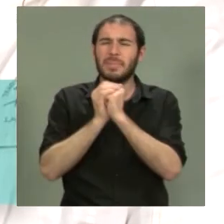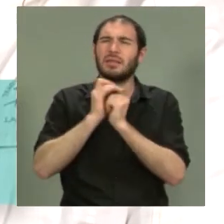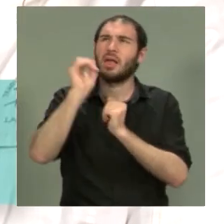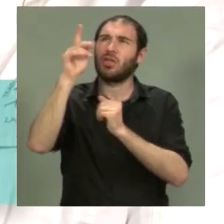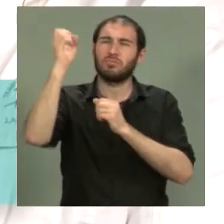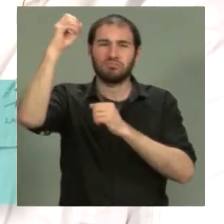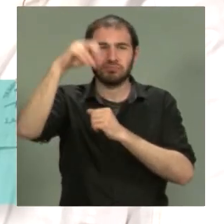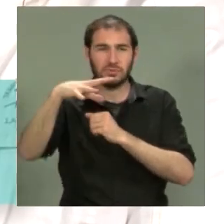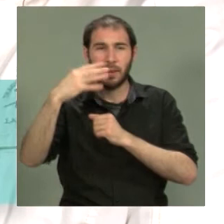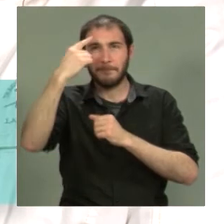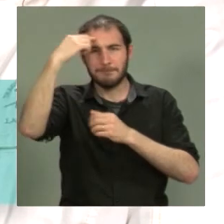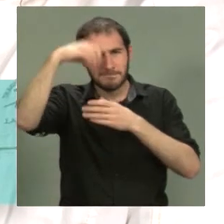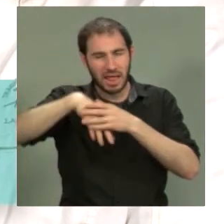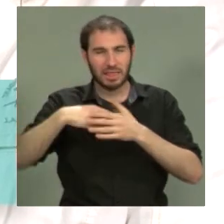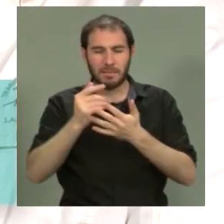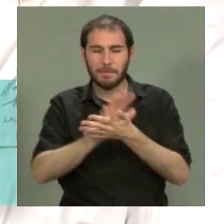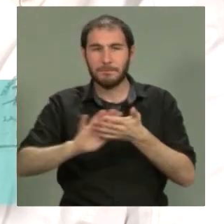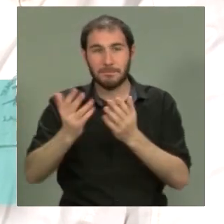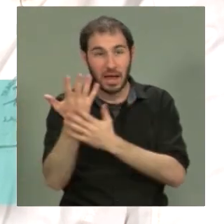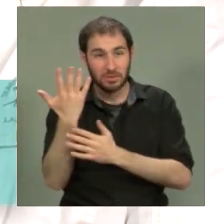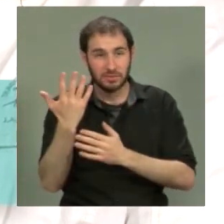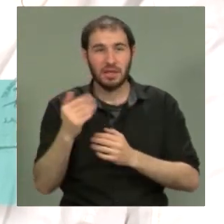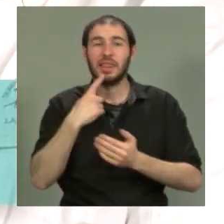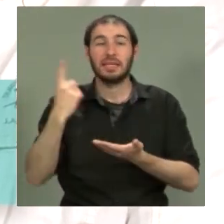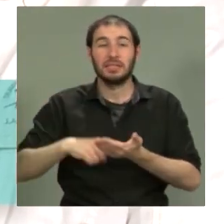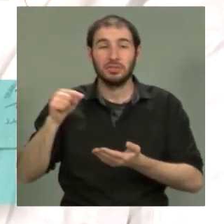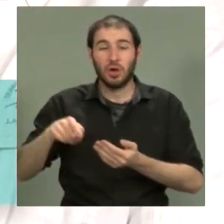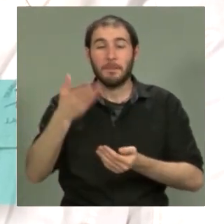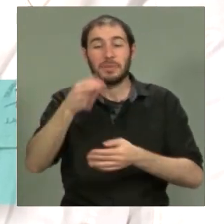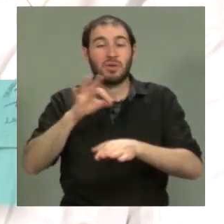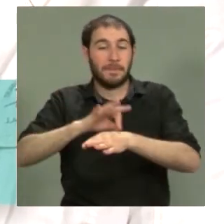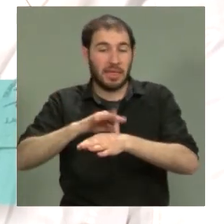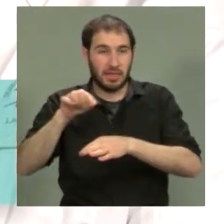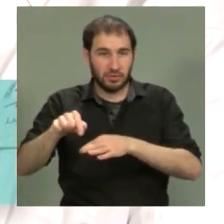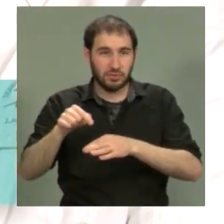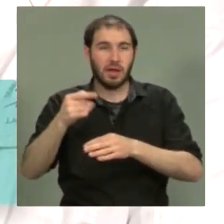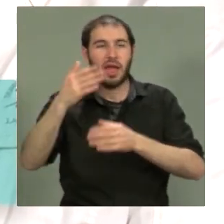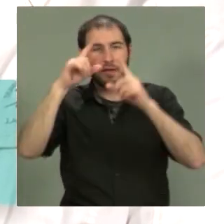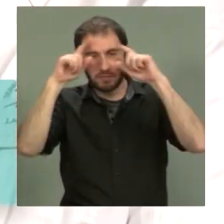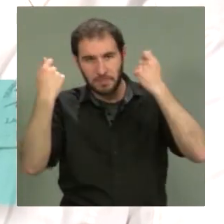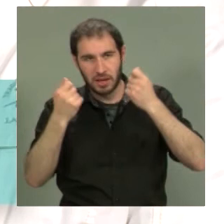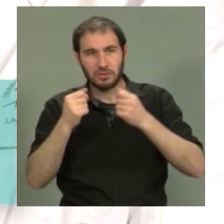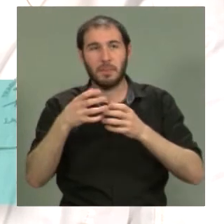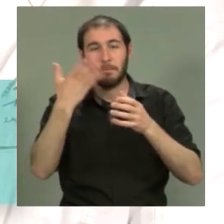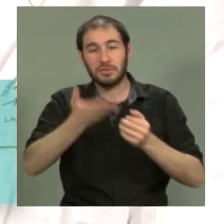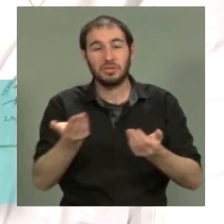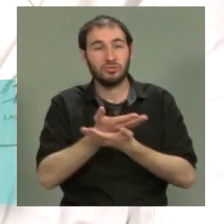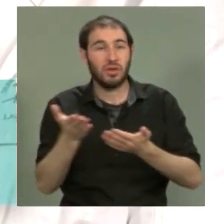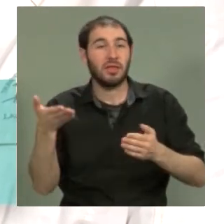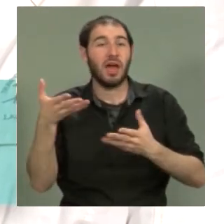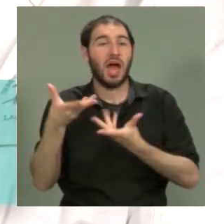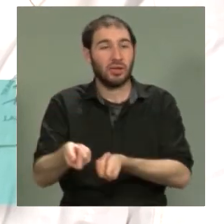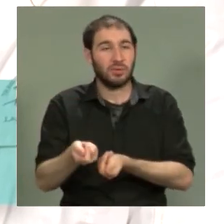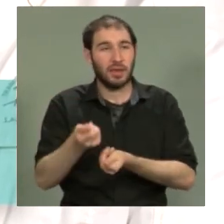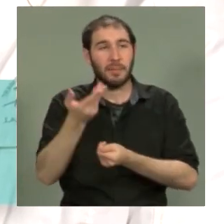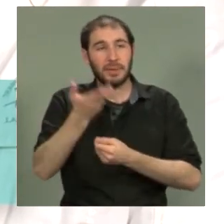Dios ilumine la mente y las manos y las decisiones de los médicos, de los enfermeros y de toda la gente que asiste a